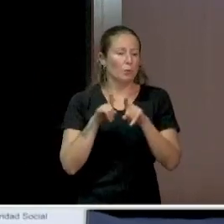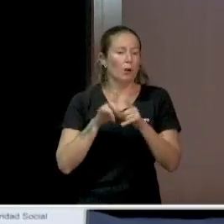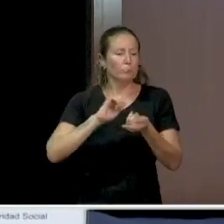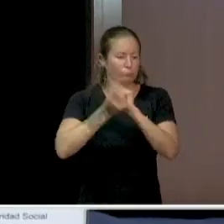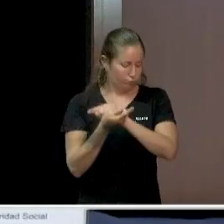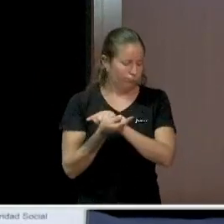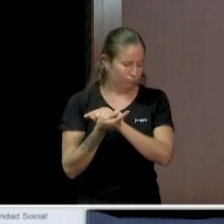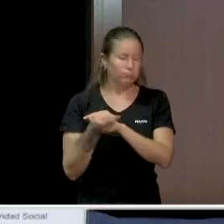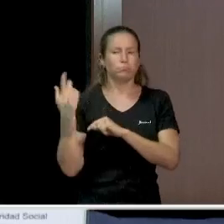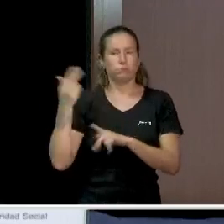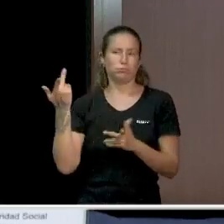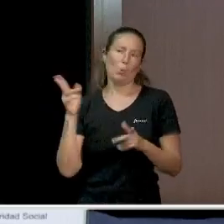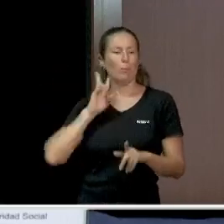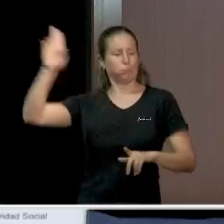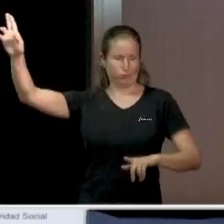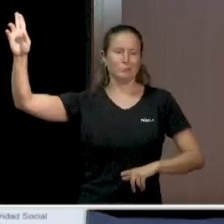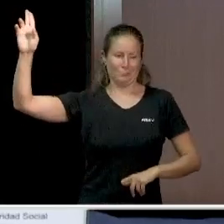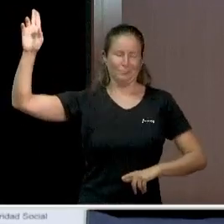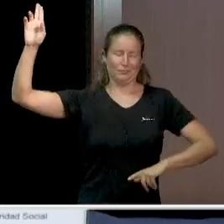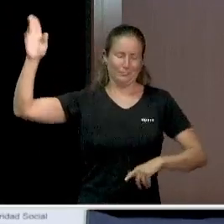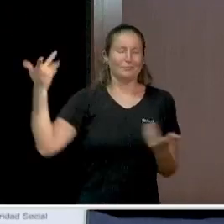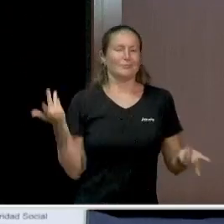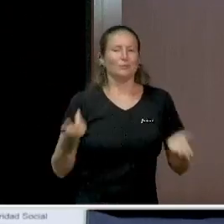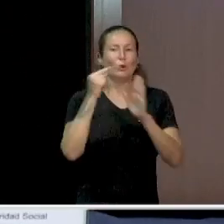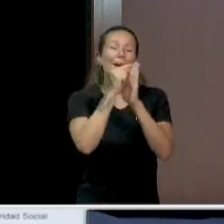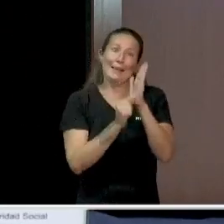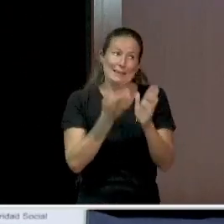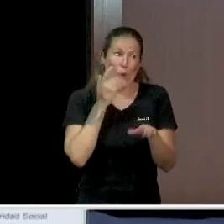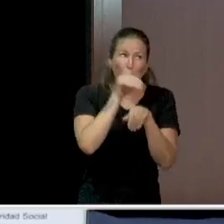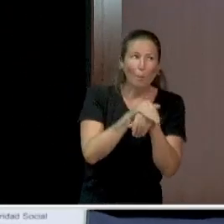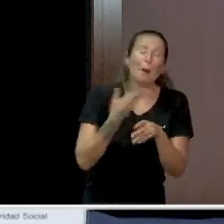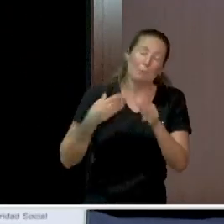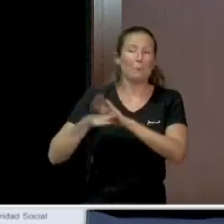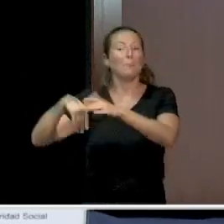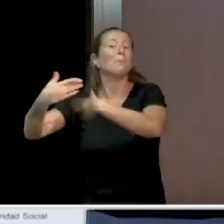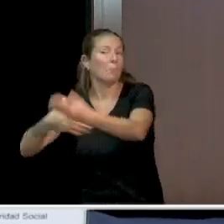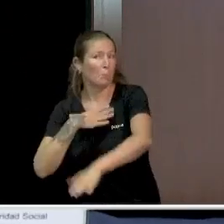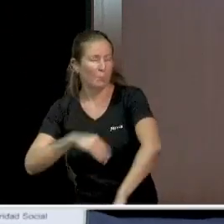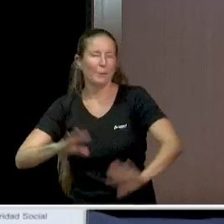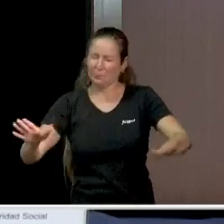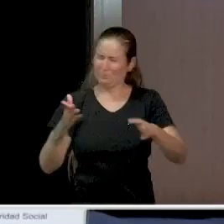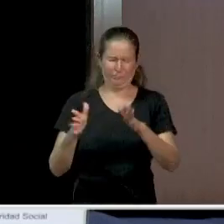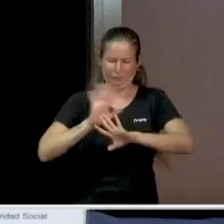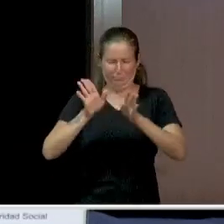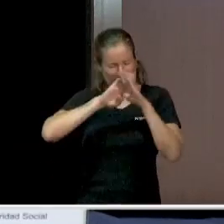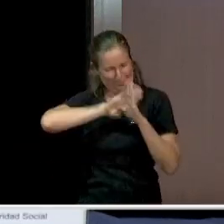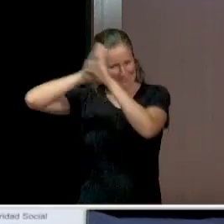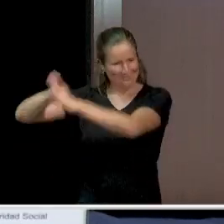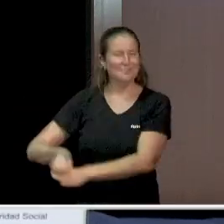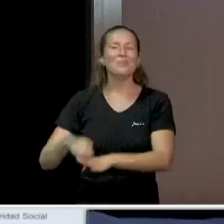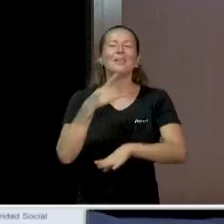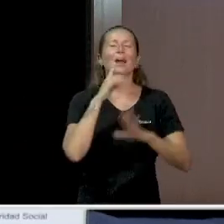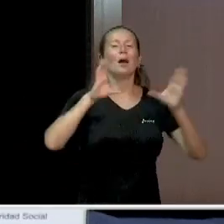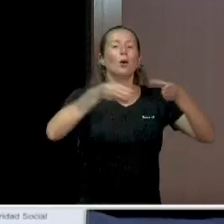persona jubilada, si cumple el resto de requisitos, lógicamente. Volvamos a lo importante. El 6,3%